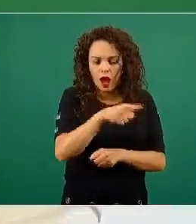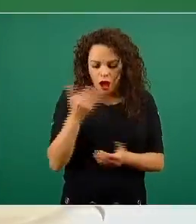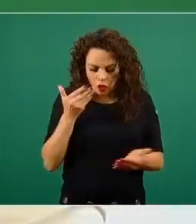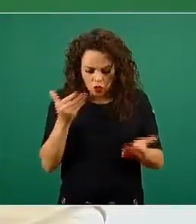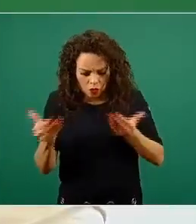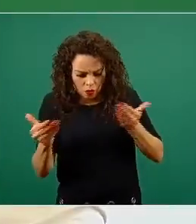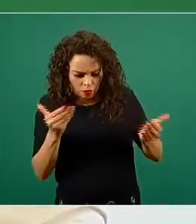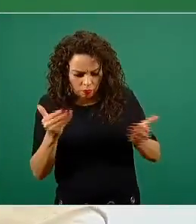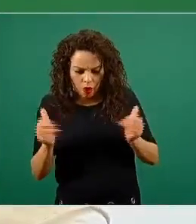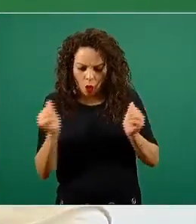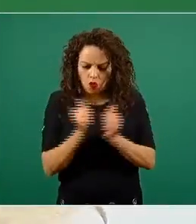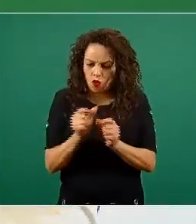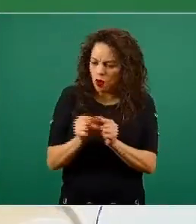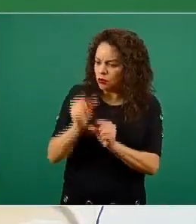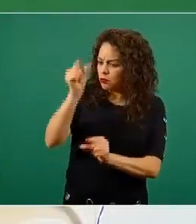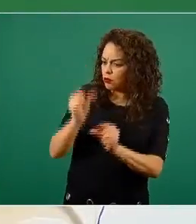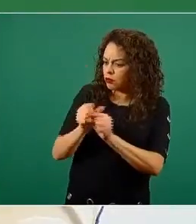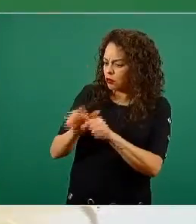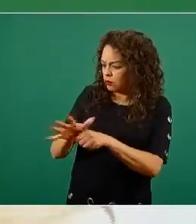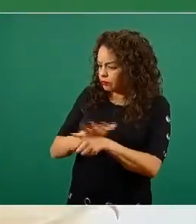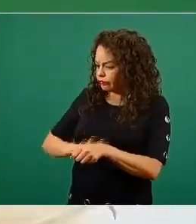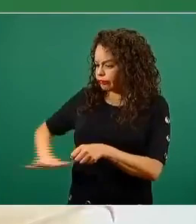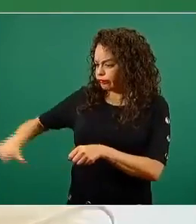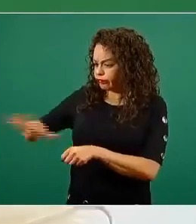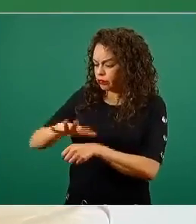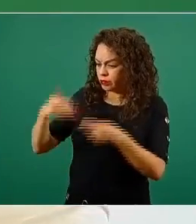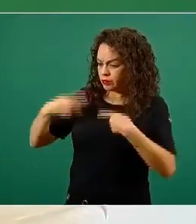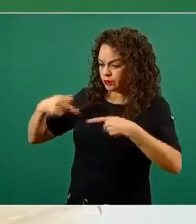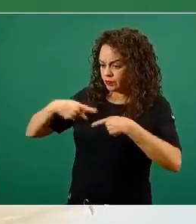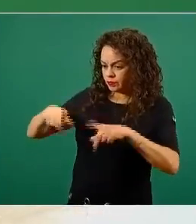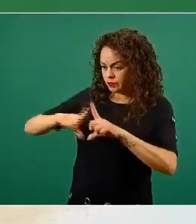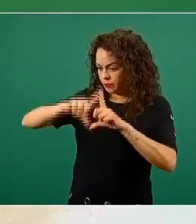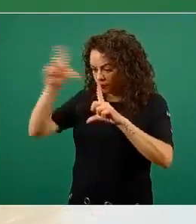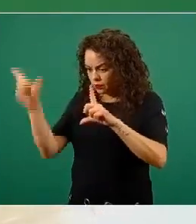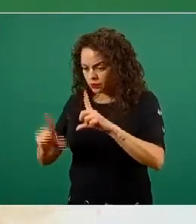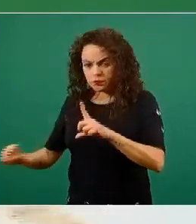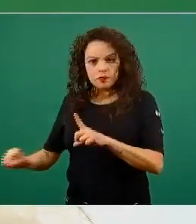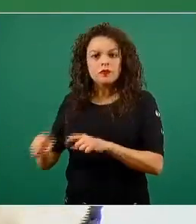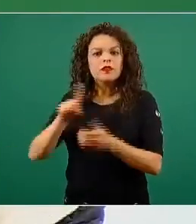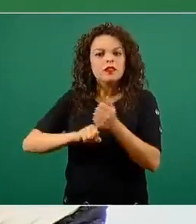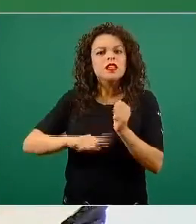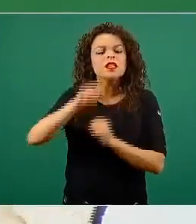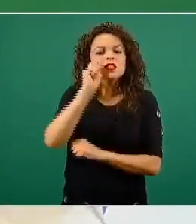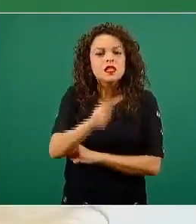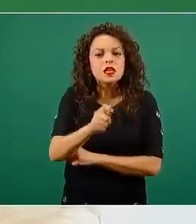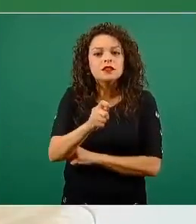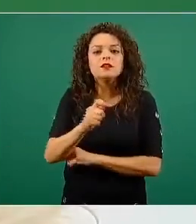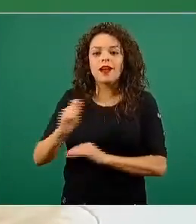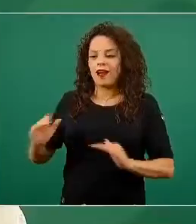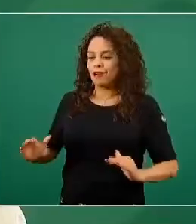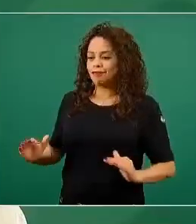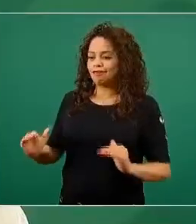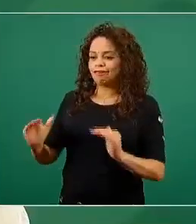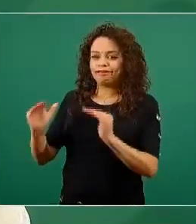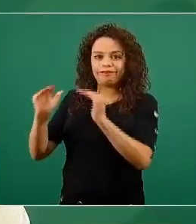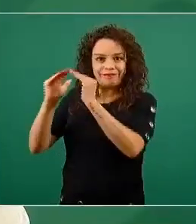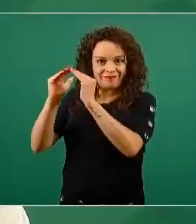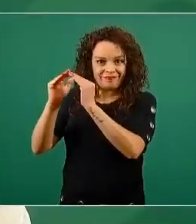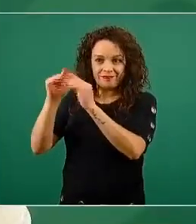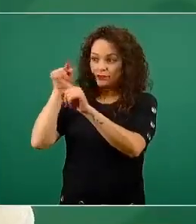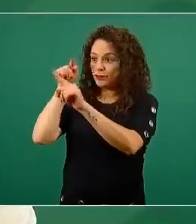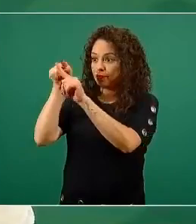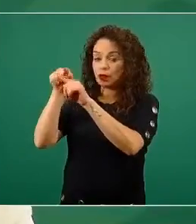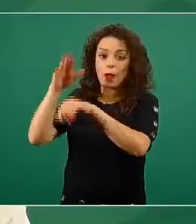gráfico poblacional que tenemos, el gráfico poblacional de nuestro país sigue siendo una pirámide en donde la punta son las personas de mayor